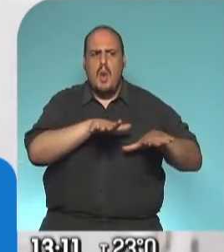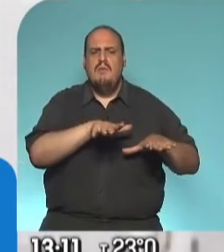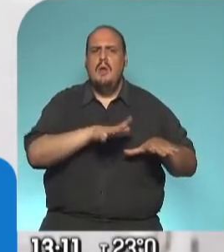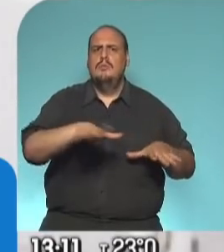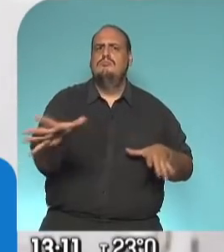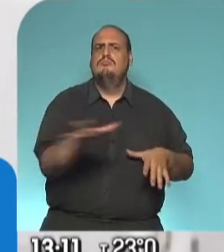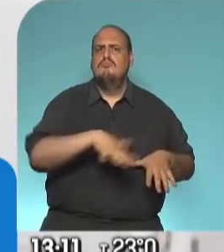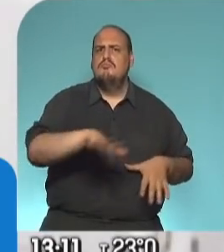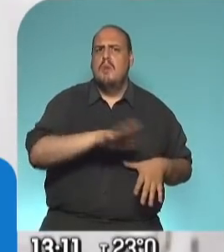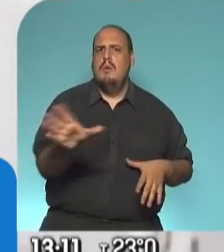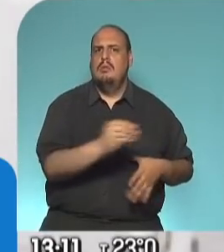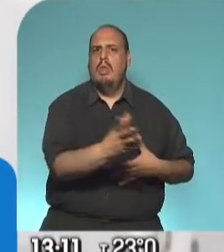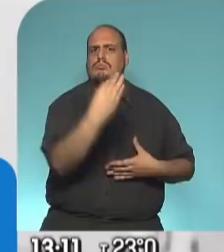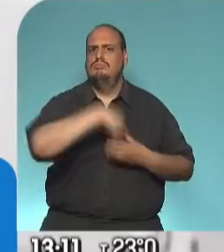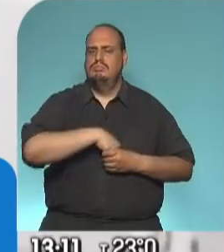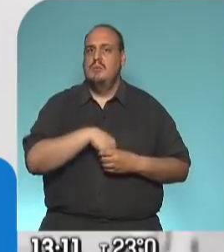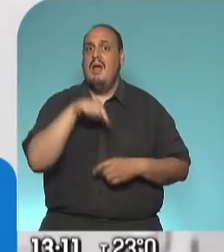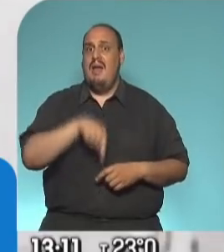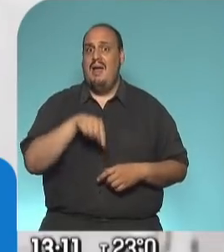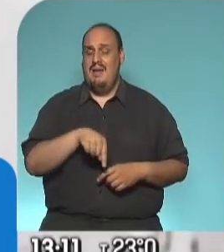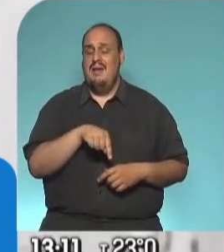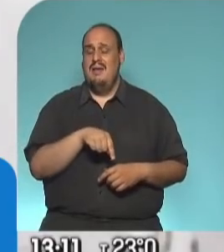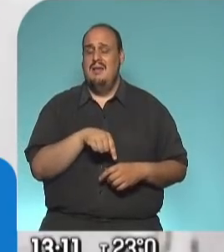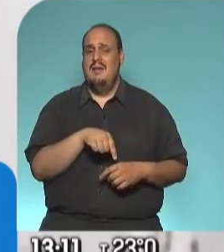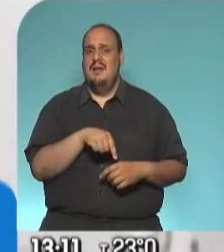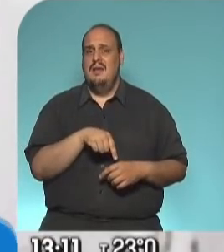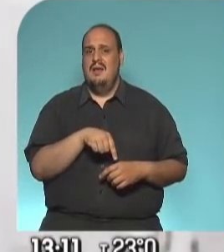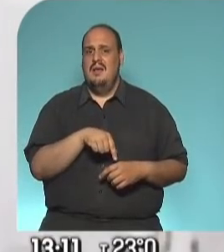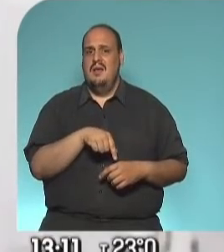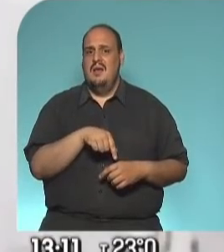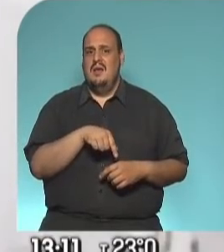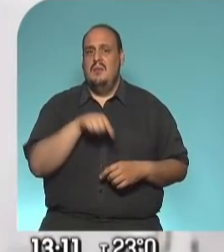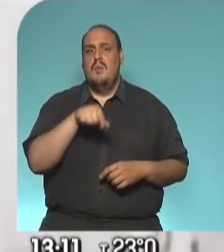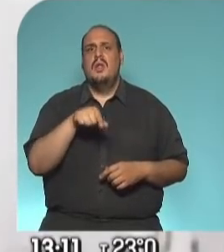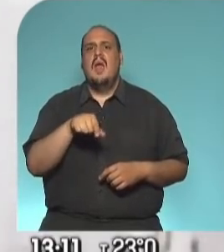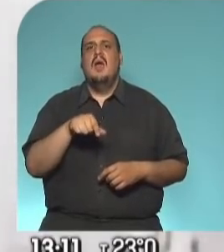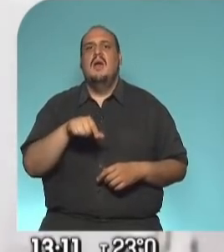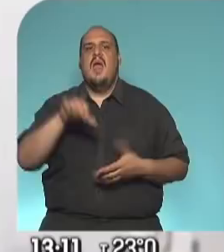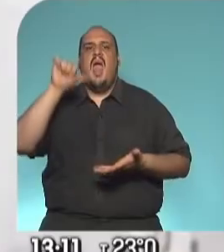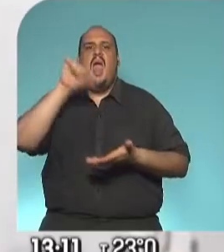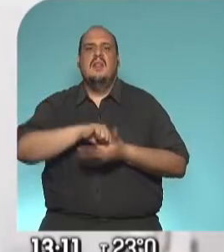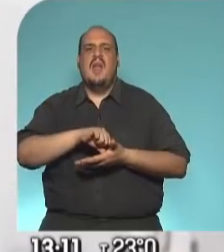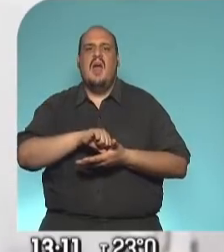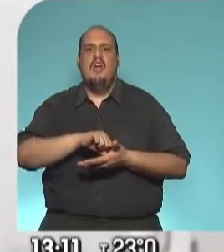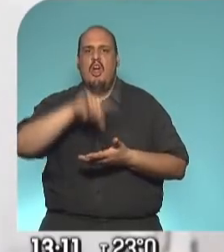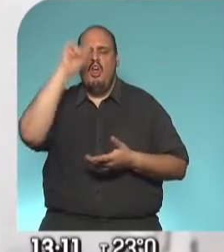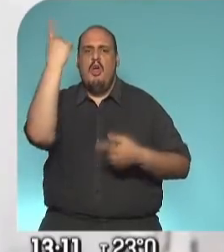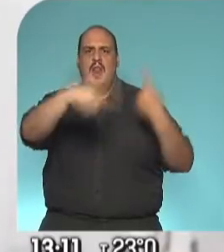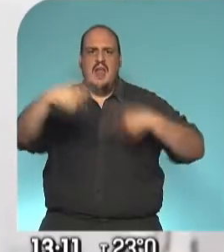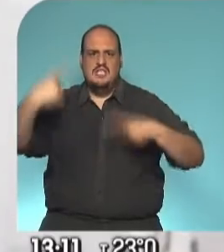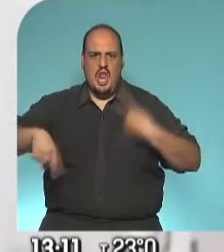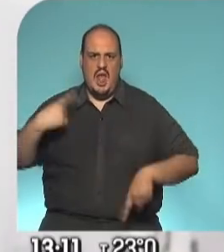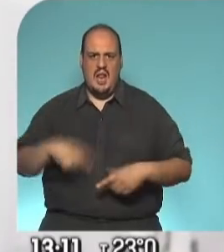pueblo a quienes representan al Estado plurinacional. Por eso estamos confiados, con Lucho